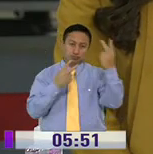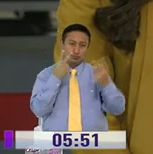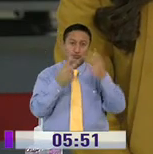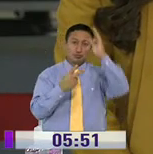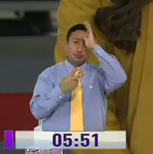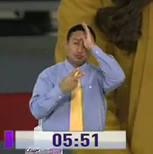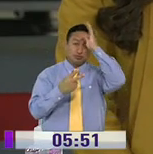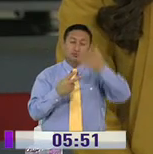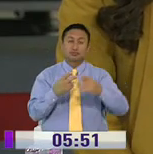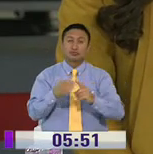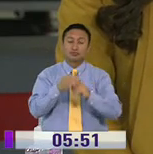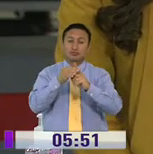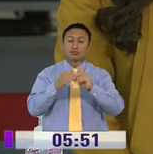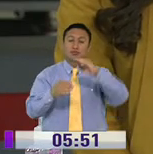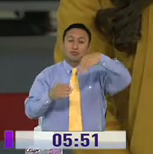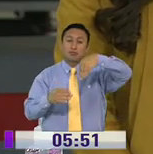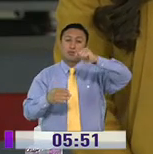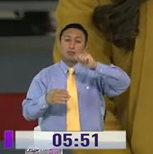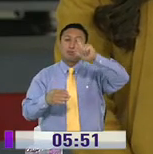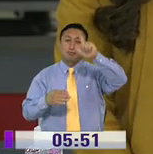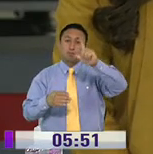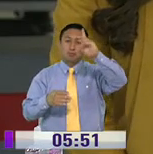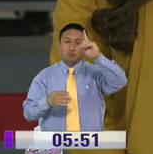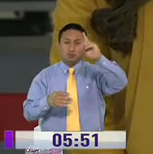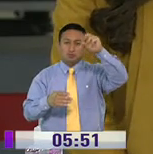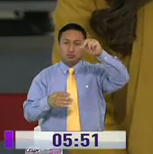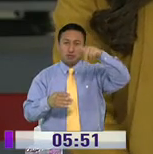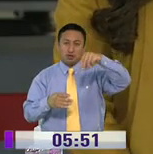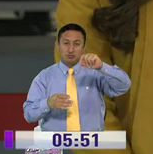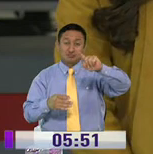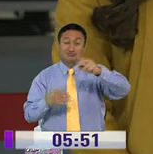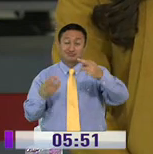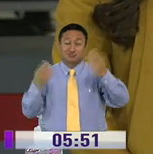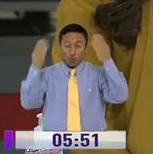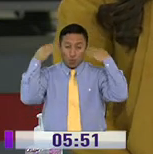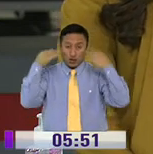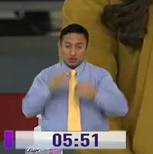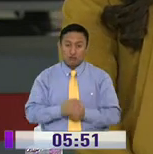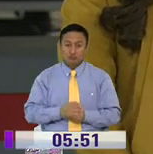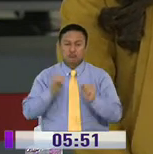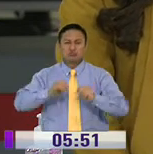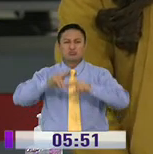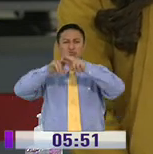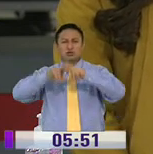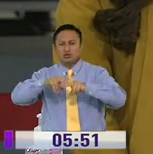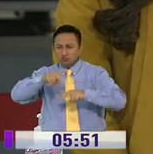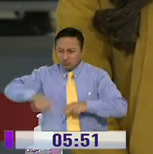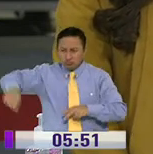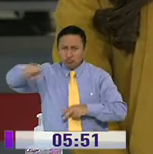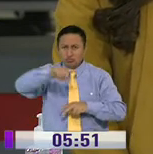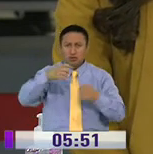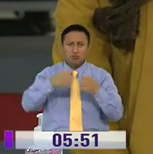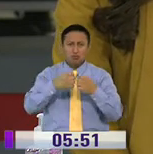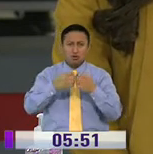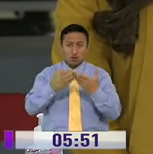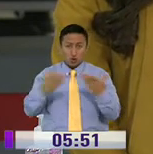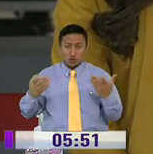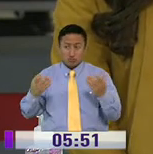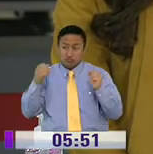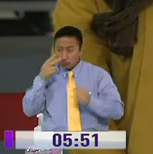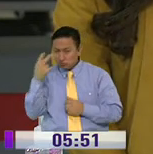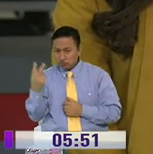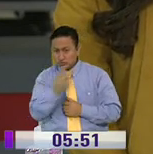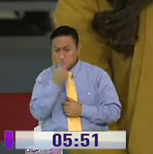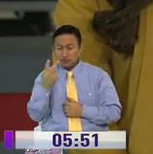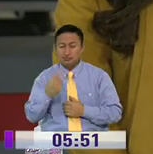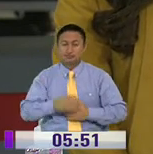de Especialidades Teodoro Maldonado, cargo de Guayaquil, donde verificaron el abastecimiento de insumos y también